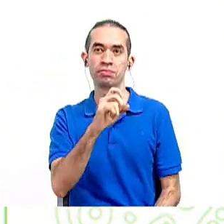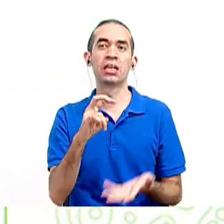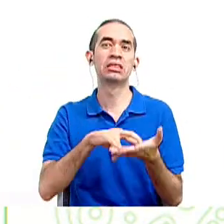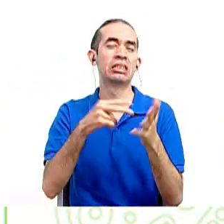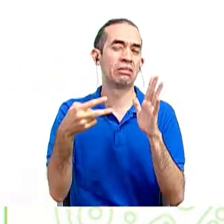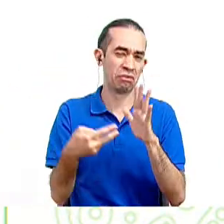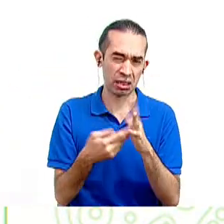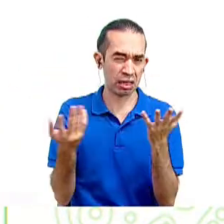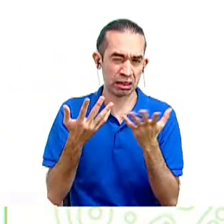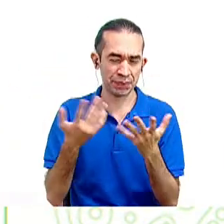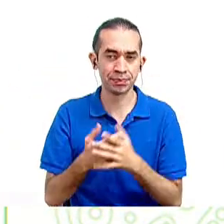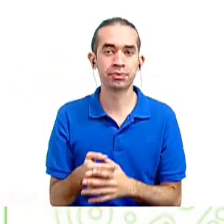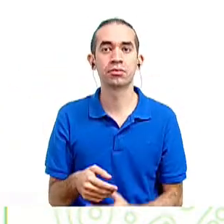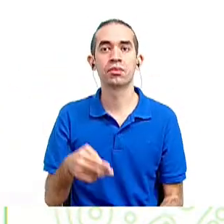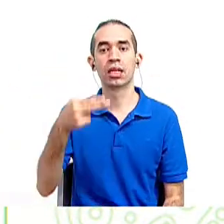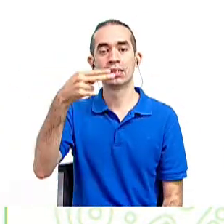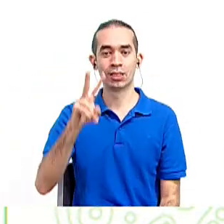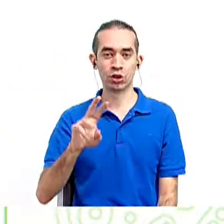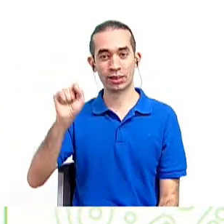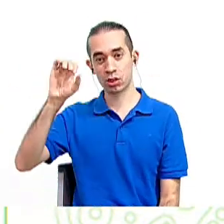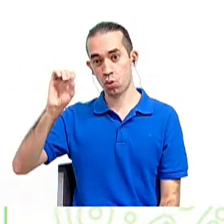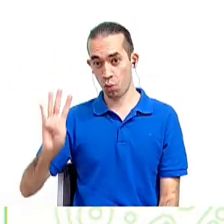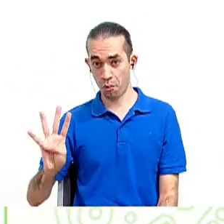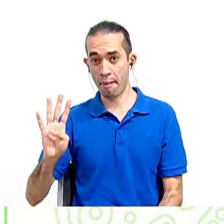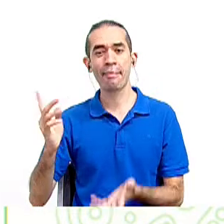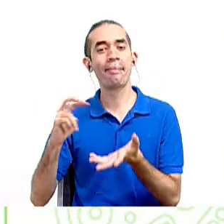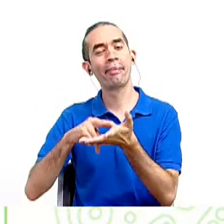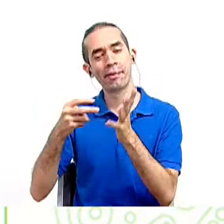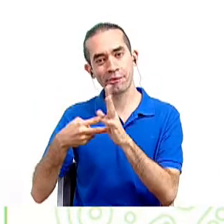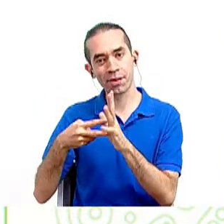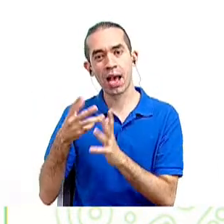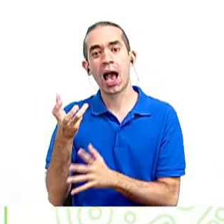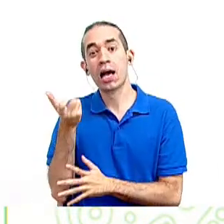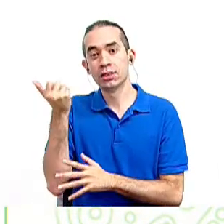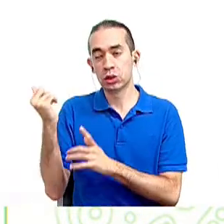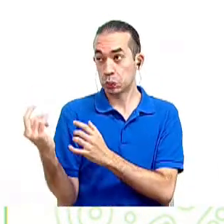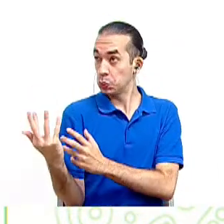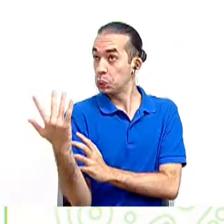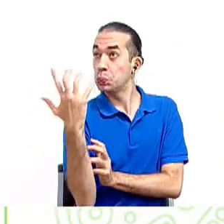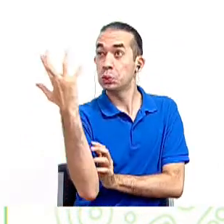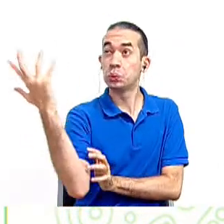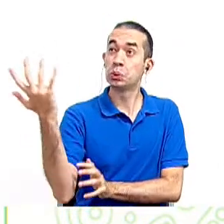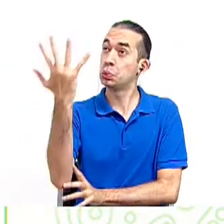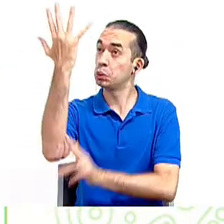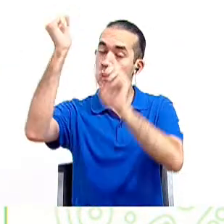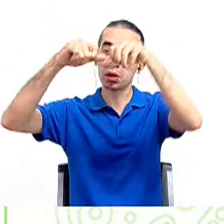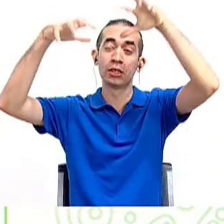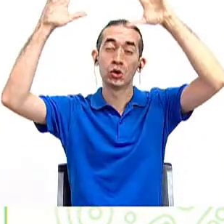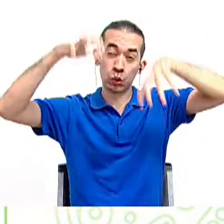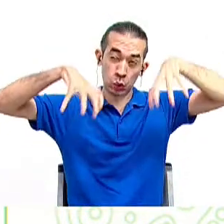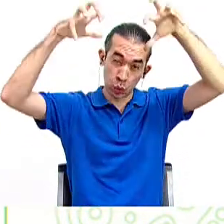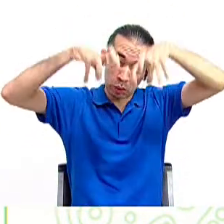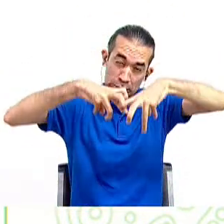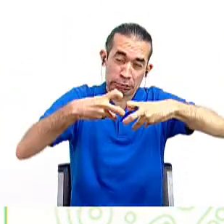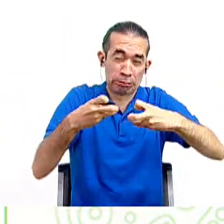un ejemplo sería el ácido sulfúrico, que es un ácido que sube a la atmósfera y puede producir lluvia ácida.